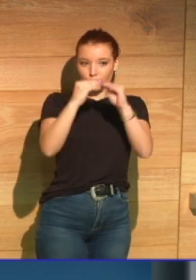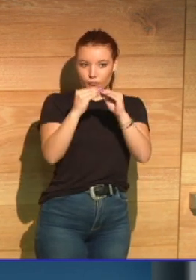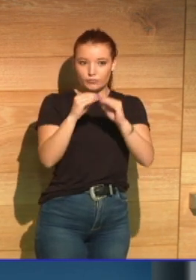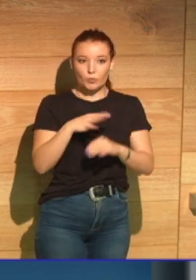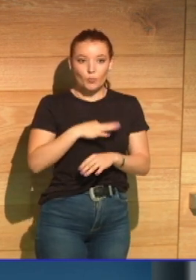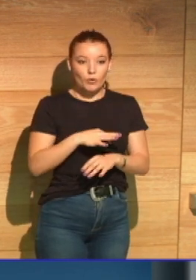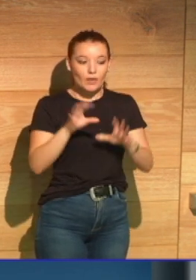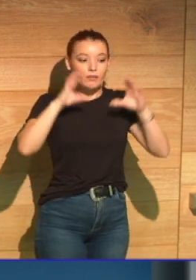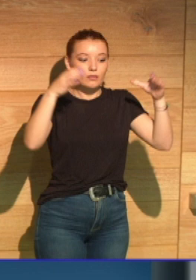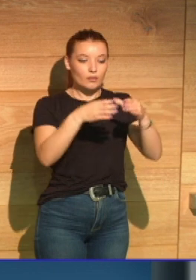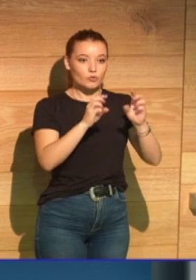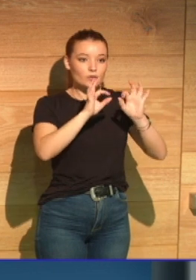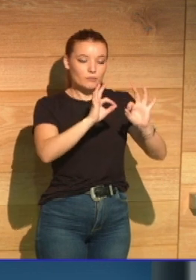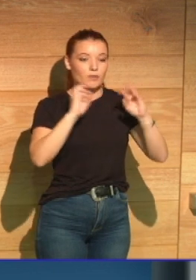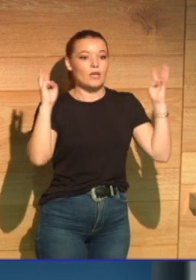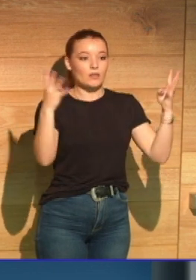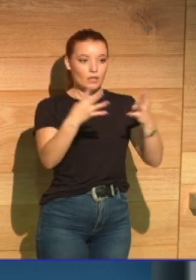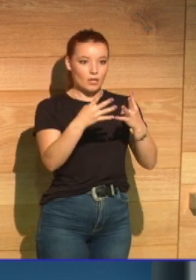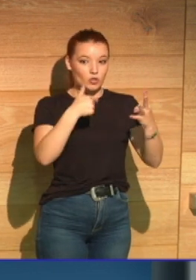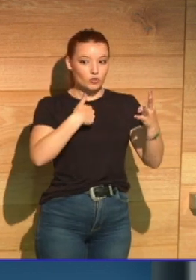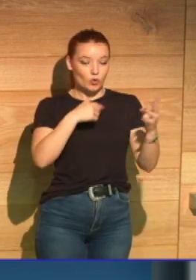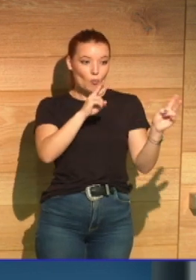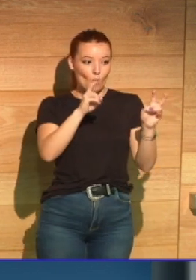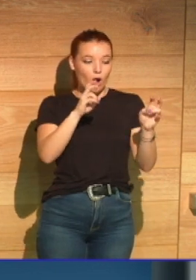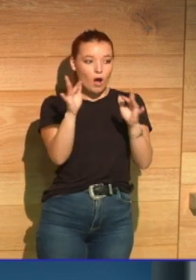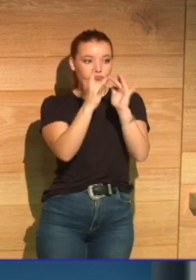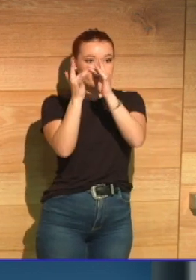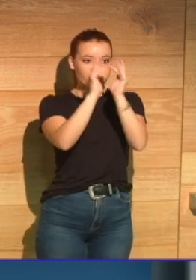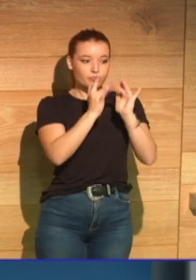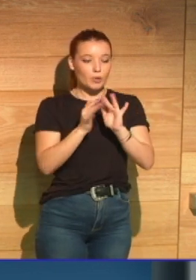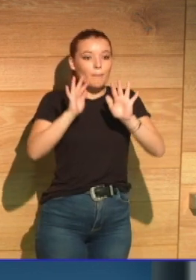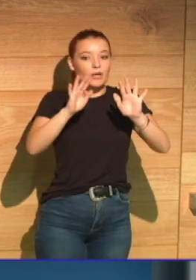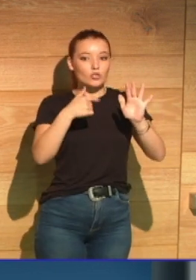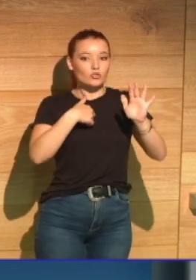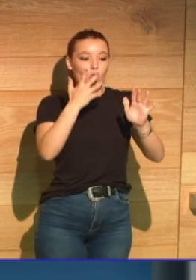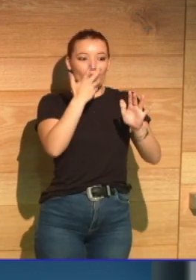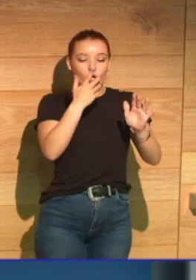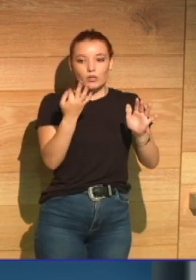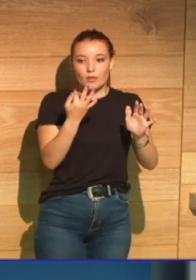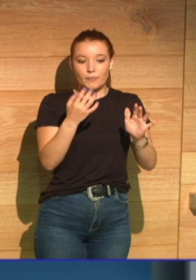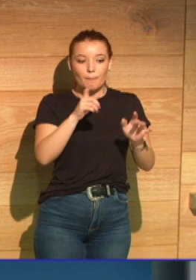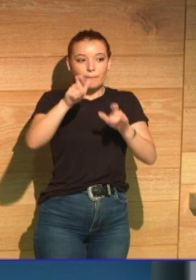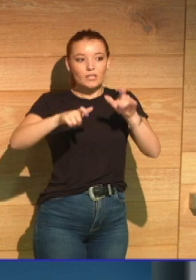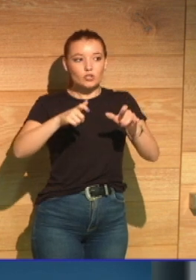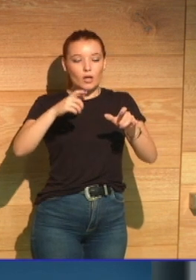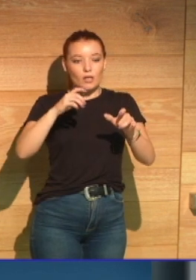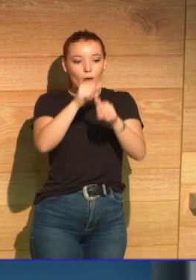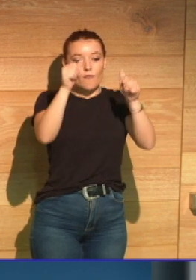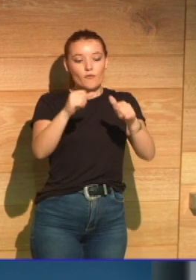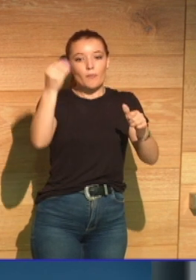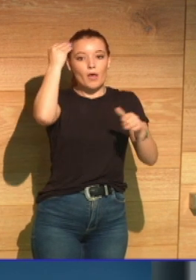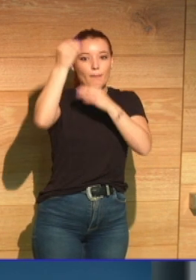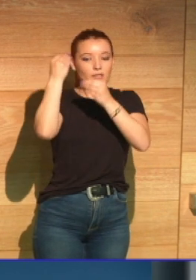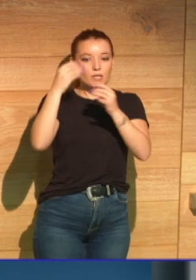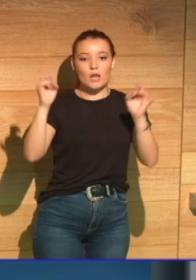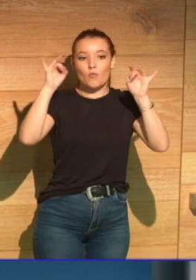que, aunque si bien yo puedo contactarme con muchas personas, en realidad me compacto con las que se llevan conmigo, tienen mi manera de pensar y se entienden. En